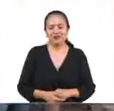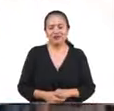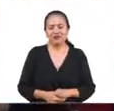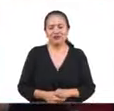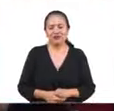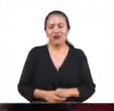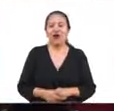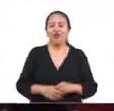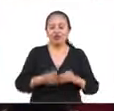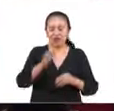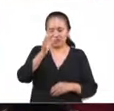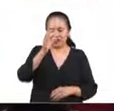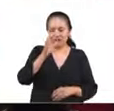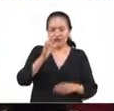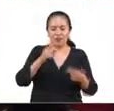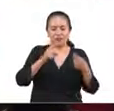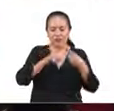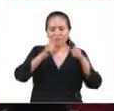Desde Chihuahua,